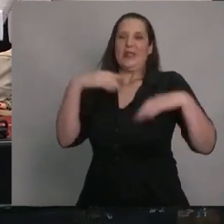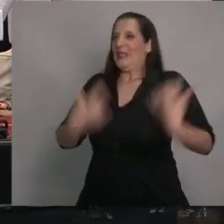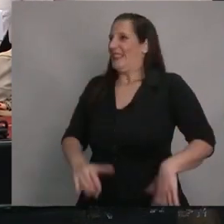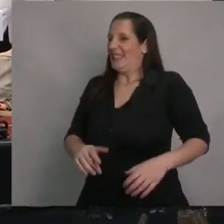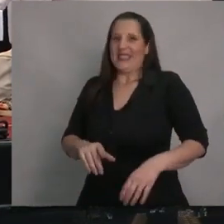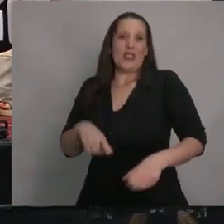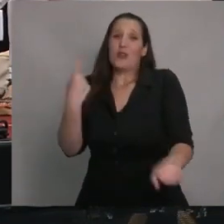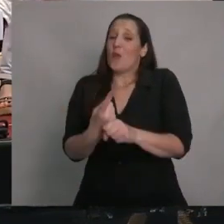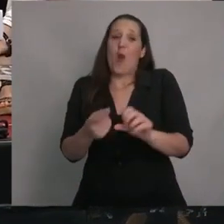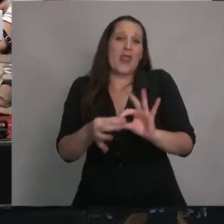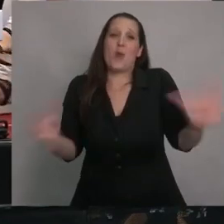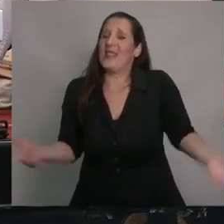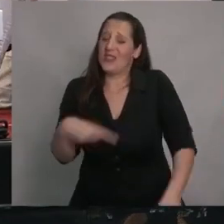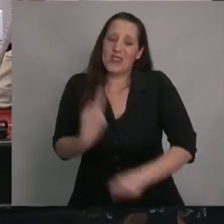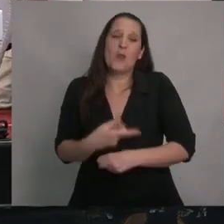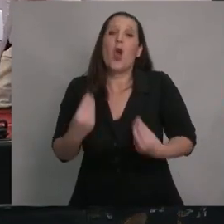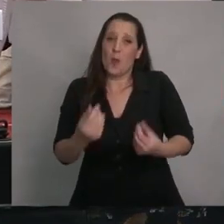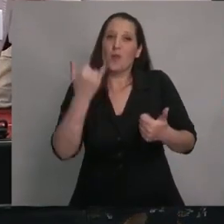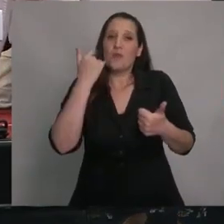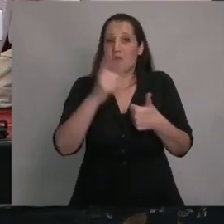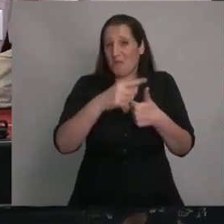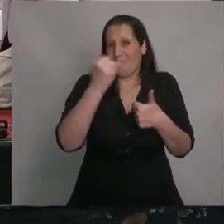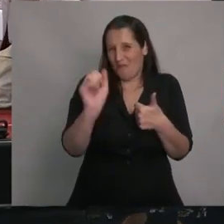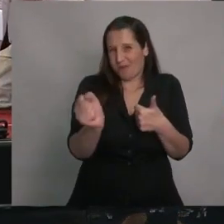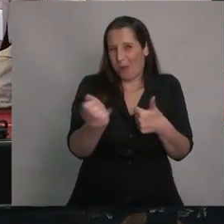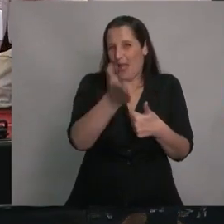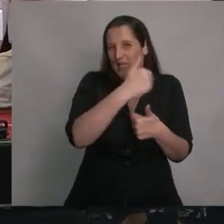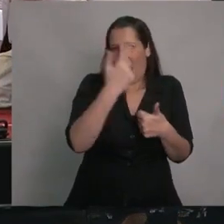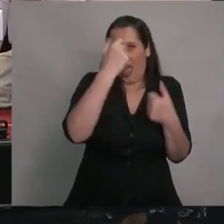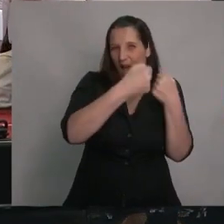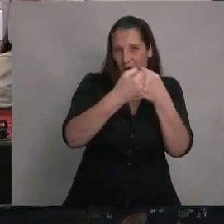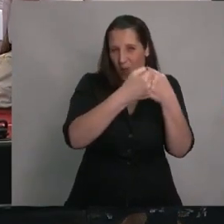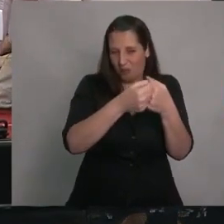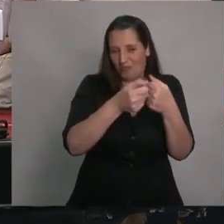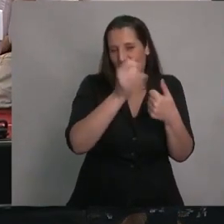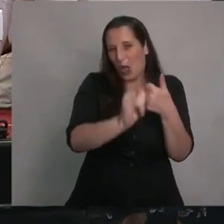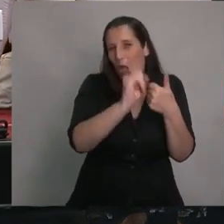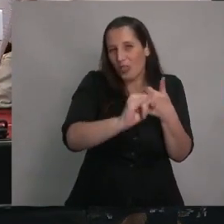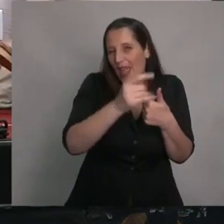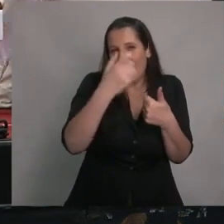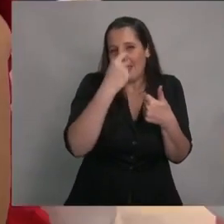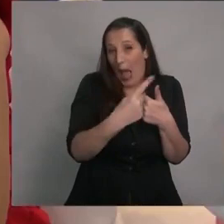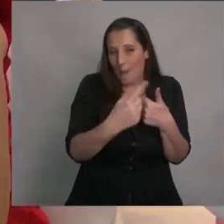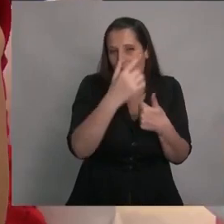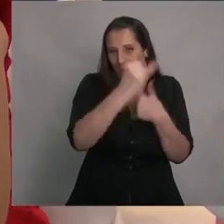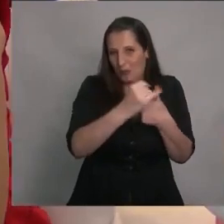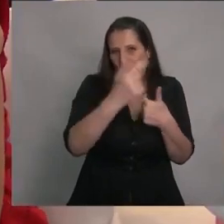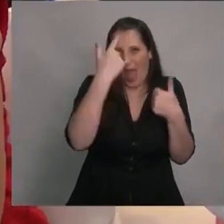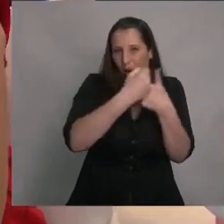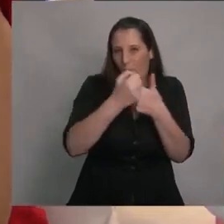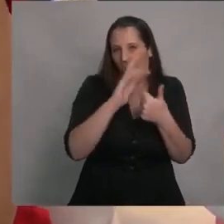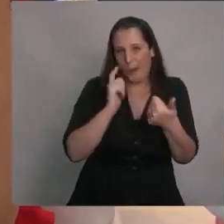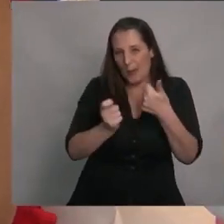países. Uno es este crimen organizado que de forma muy sintética estoy describiendo, y el